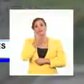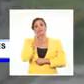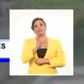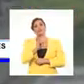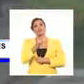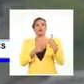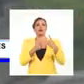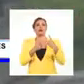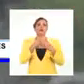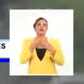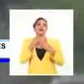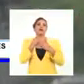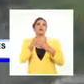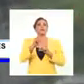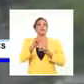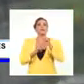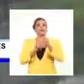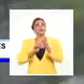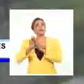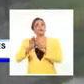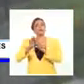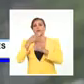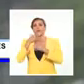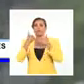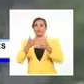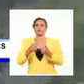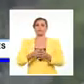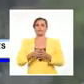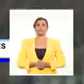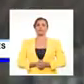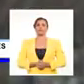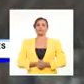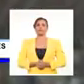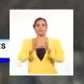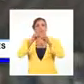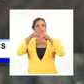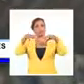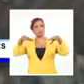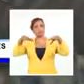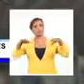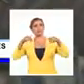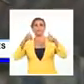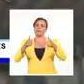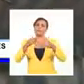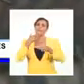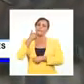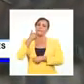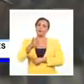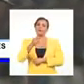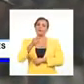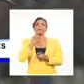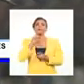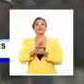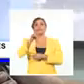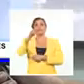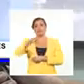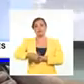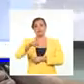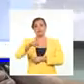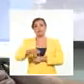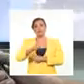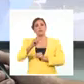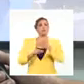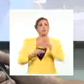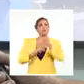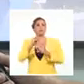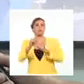ya paulatinamente debe ir mejorando a partir de hoy gradualmente, y eso va también